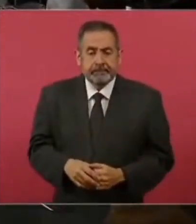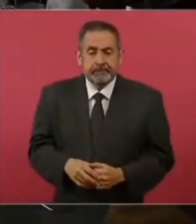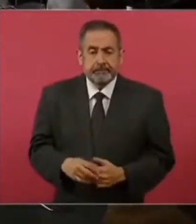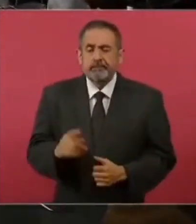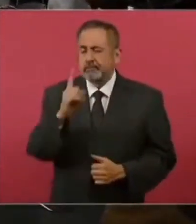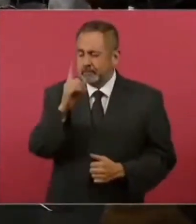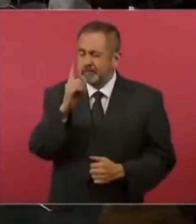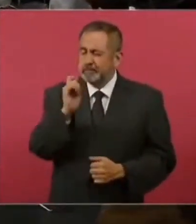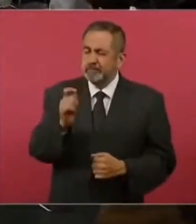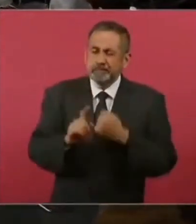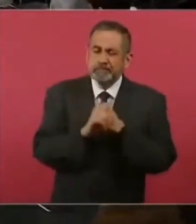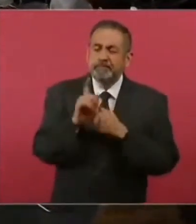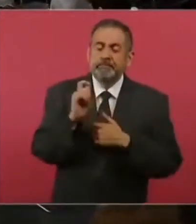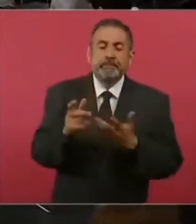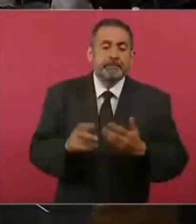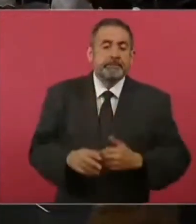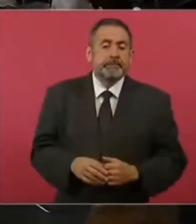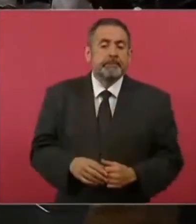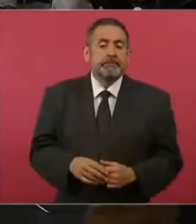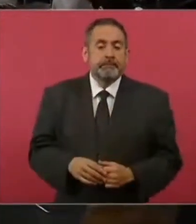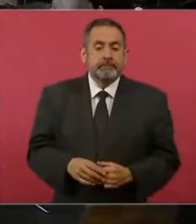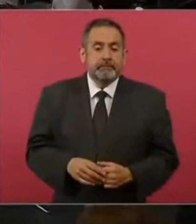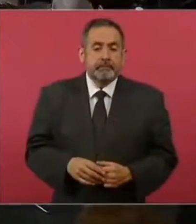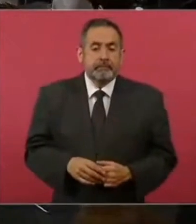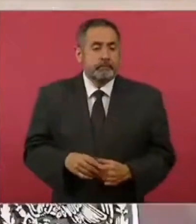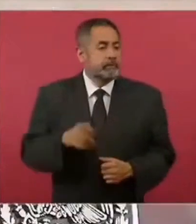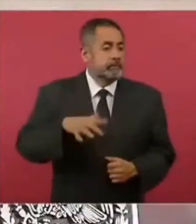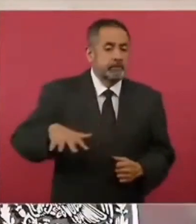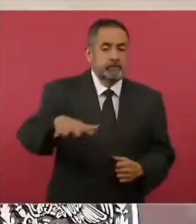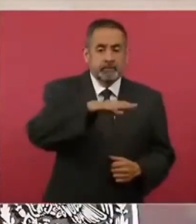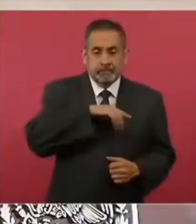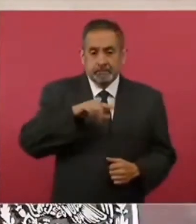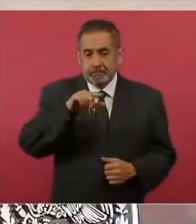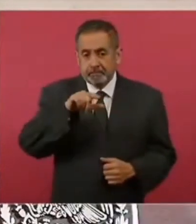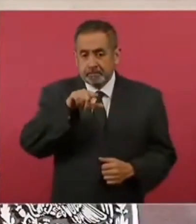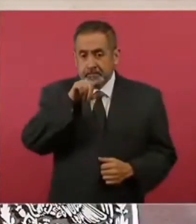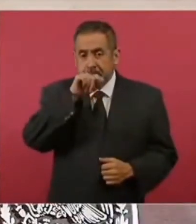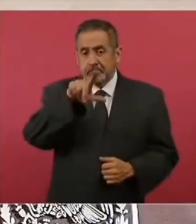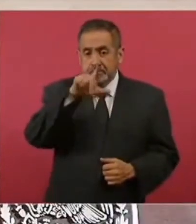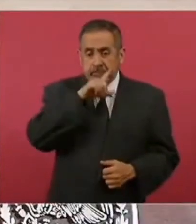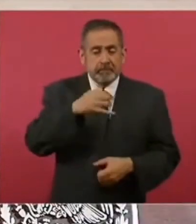más sentidos es el de la inseguridad.